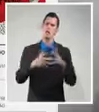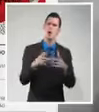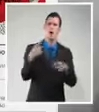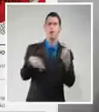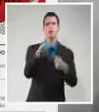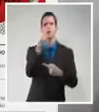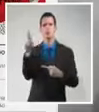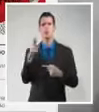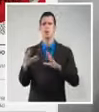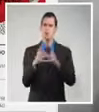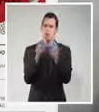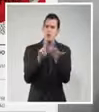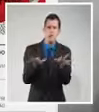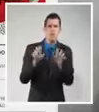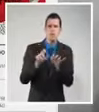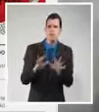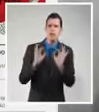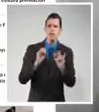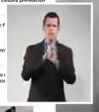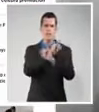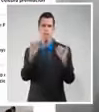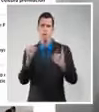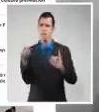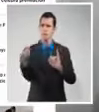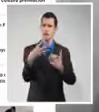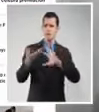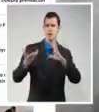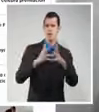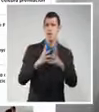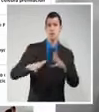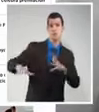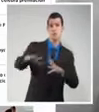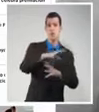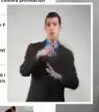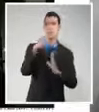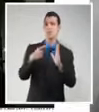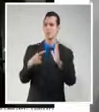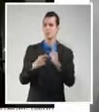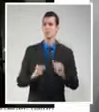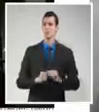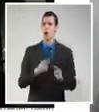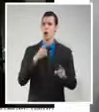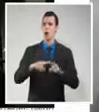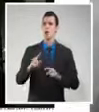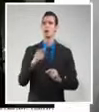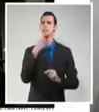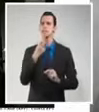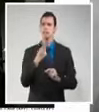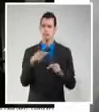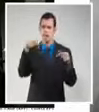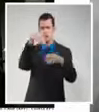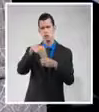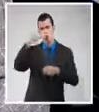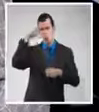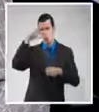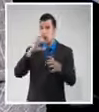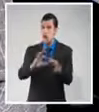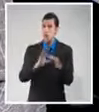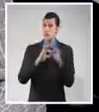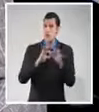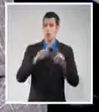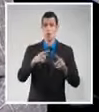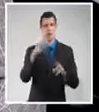y sitios digitales de extrema derecha montaron un reality show que intentaba reeditar los sucesos de mediados de julio.